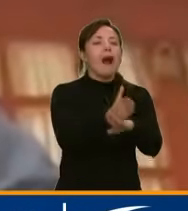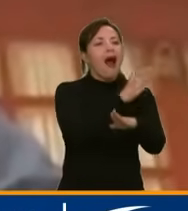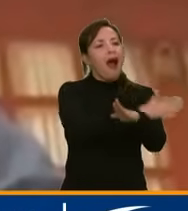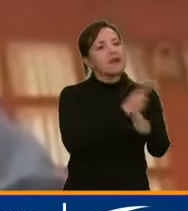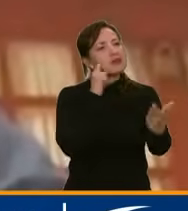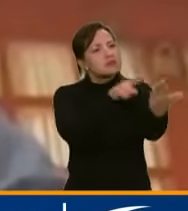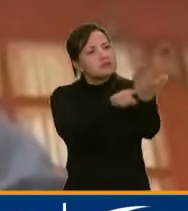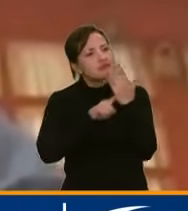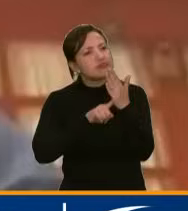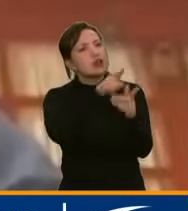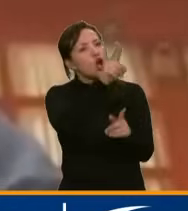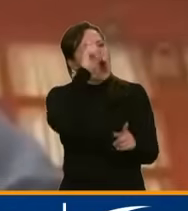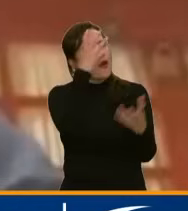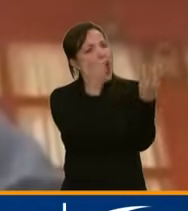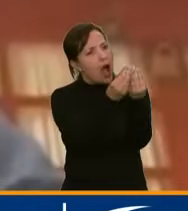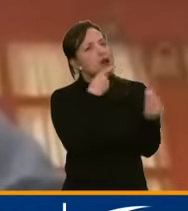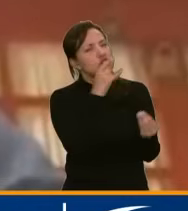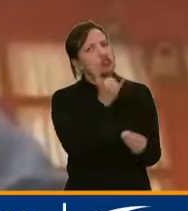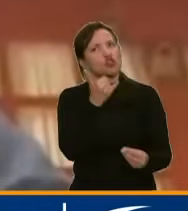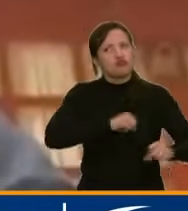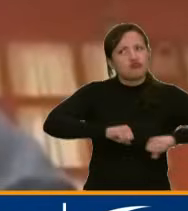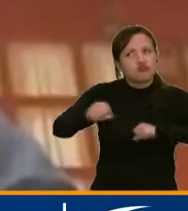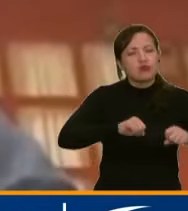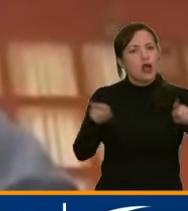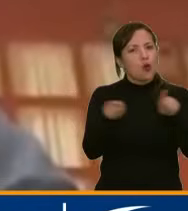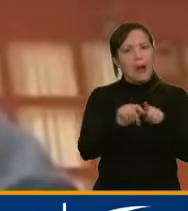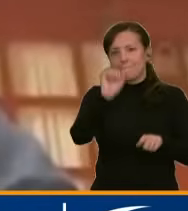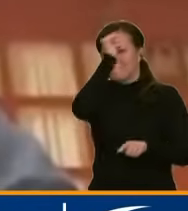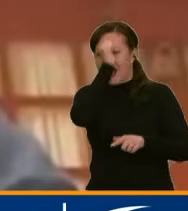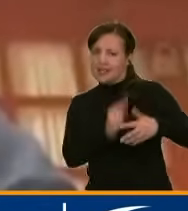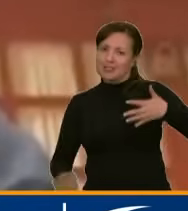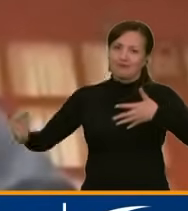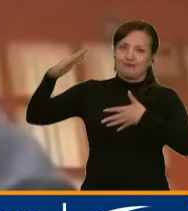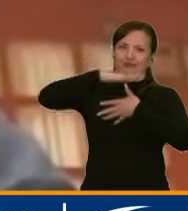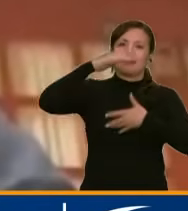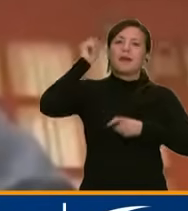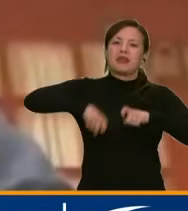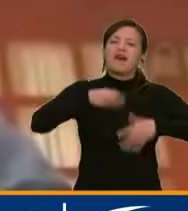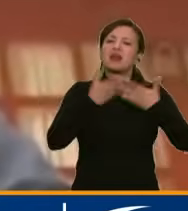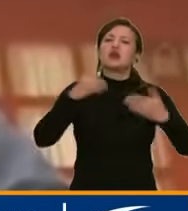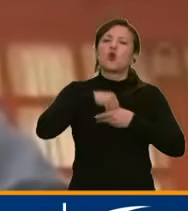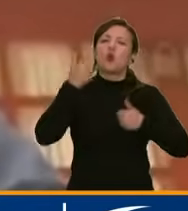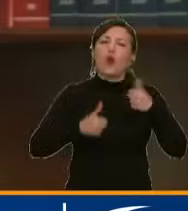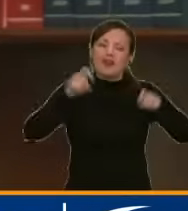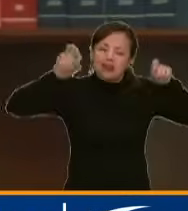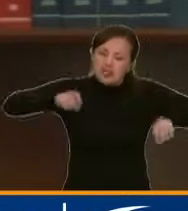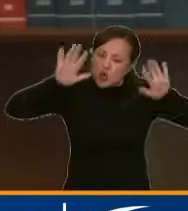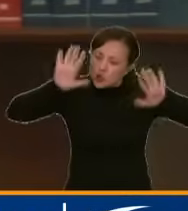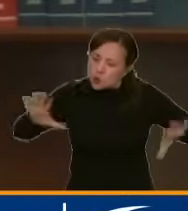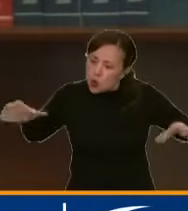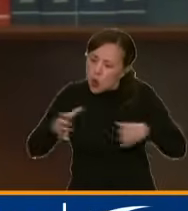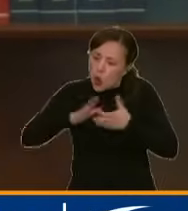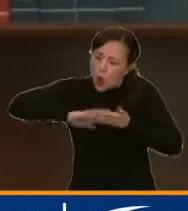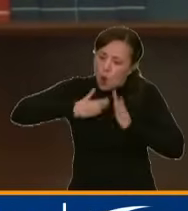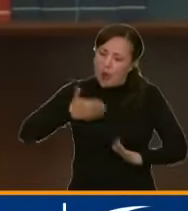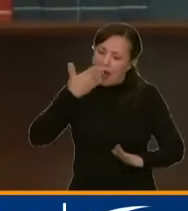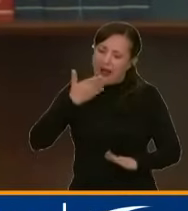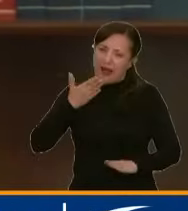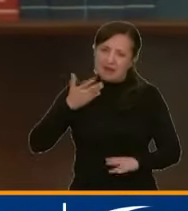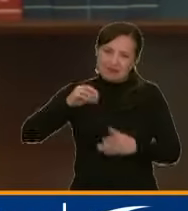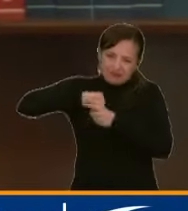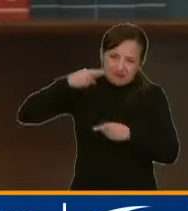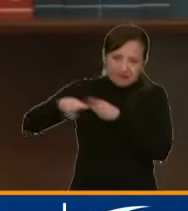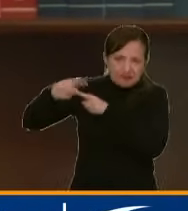este gobierno pusiera de presente y en primera lista las necesidades y los problemas reales de las comunidades. Por eso grupos